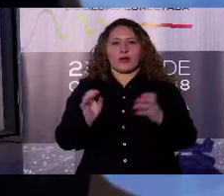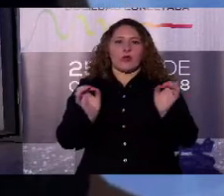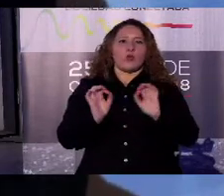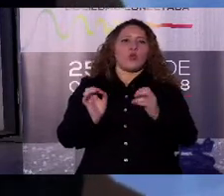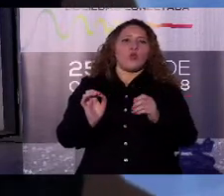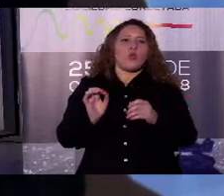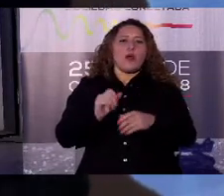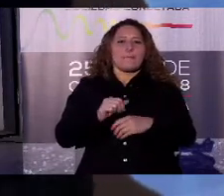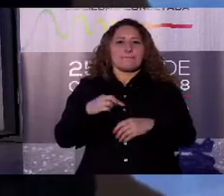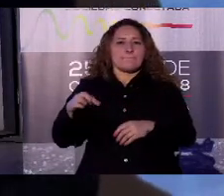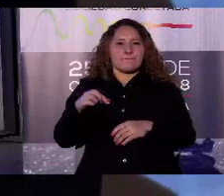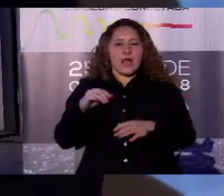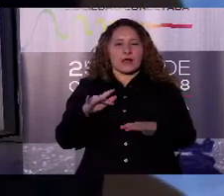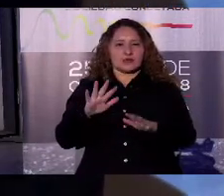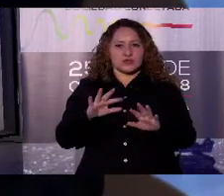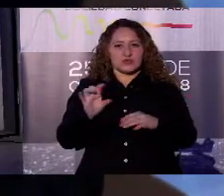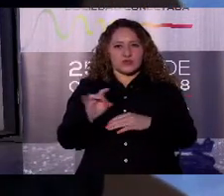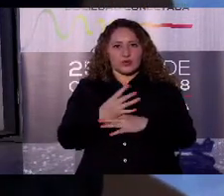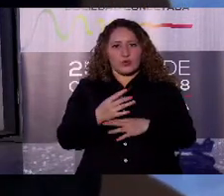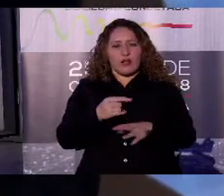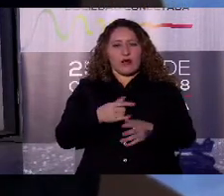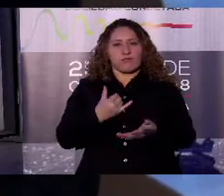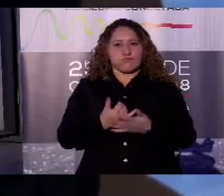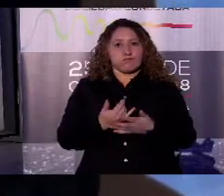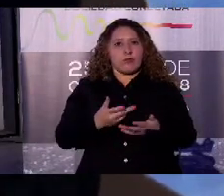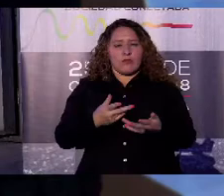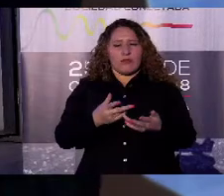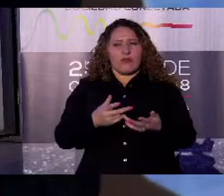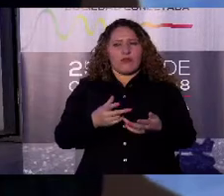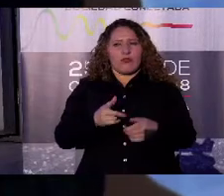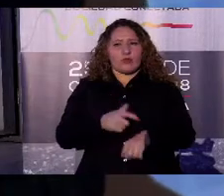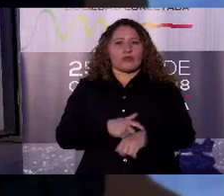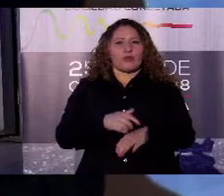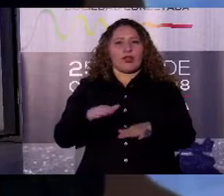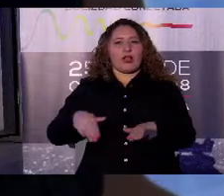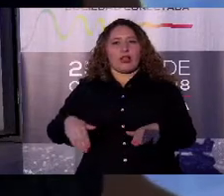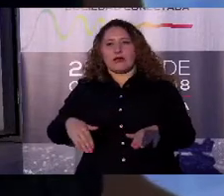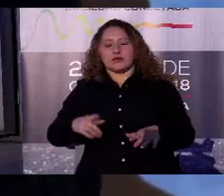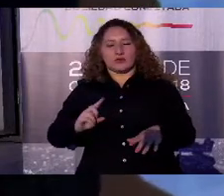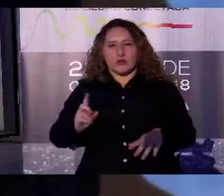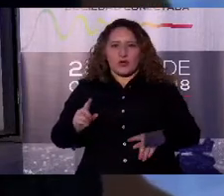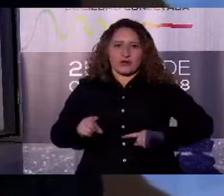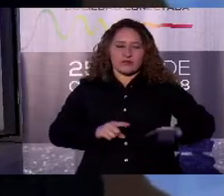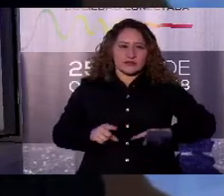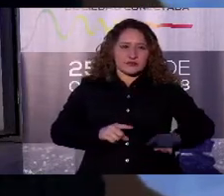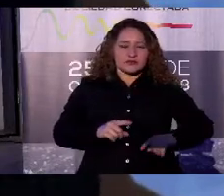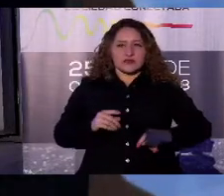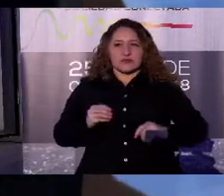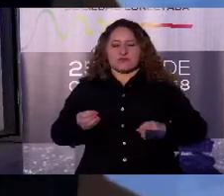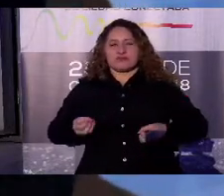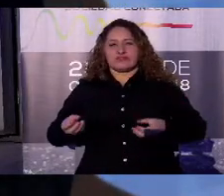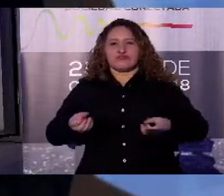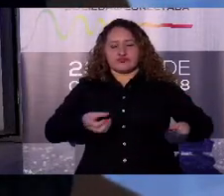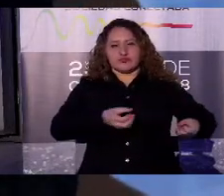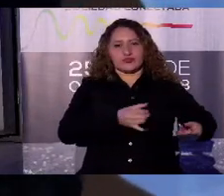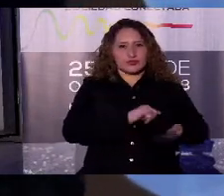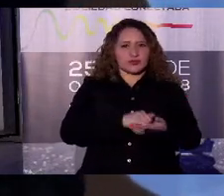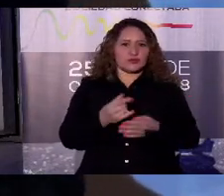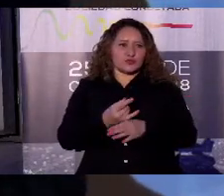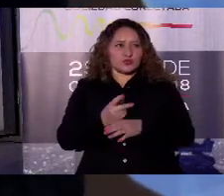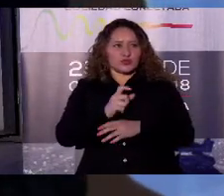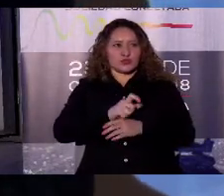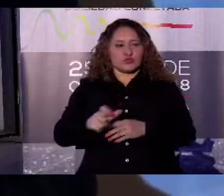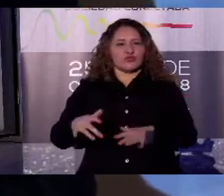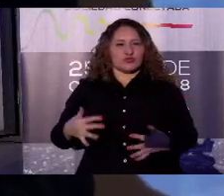de realidad virtual, igual, no tengan un tiempo de retraso y que se estén administrando y que se estén proviendo al usuario